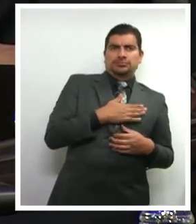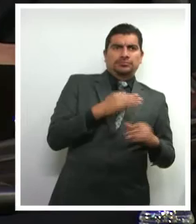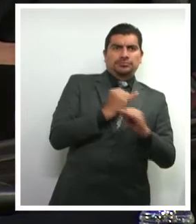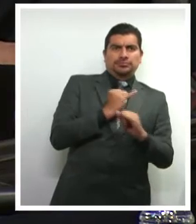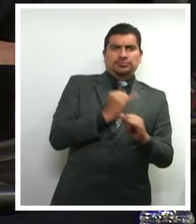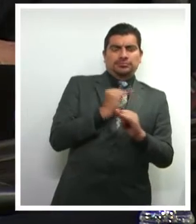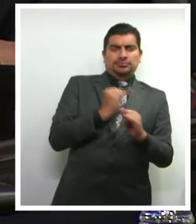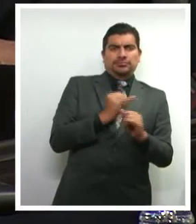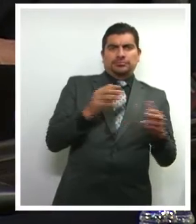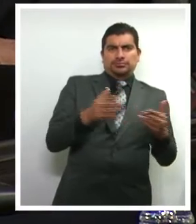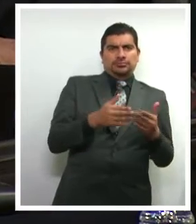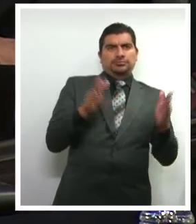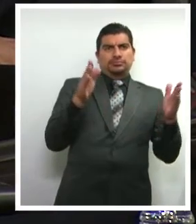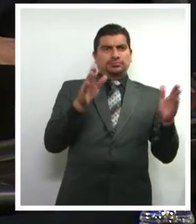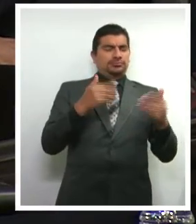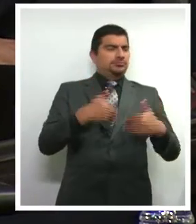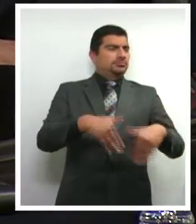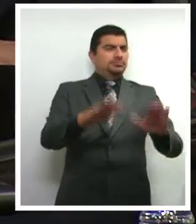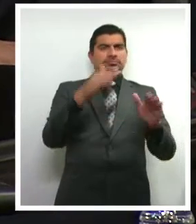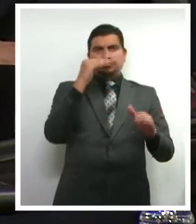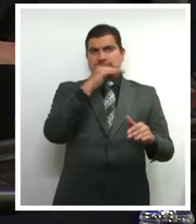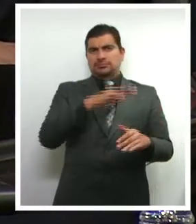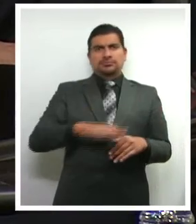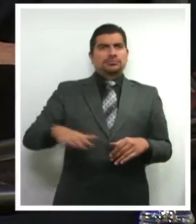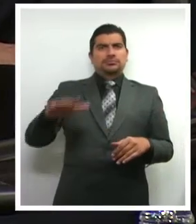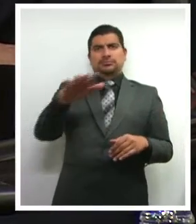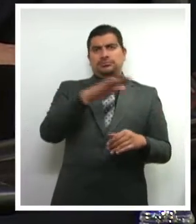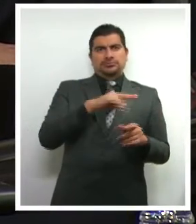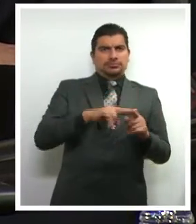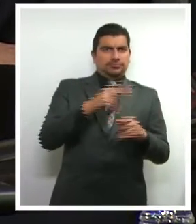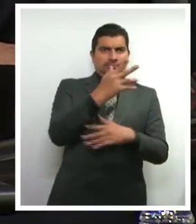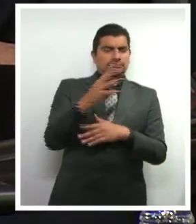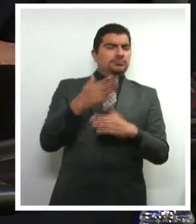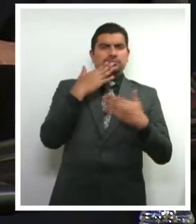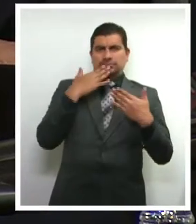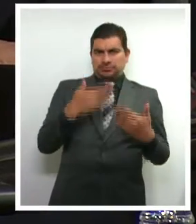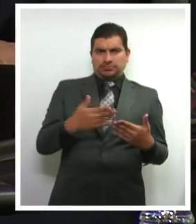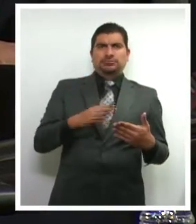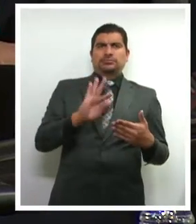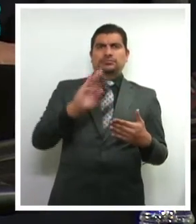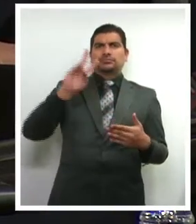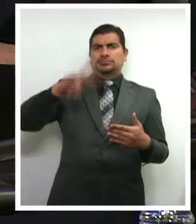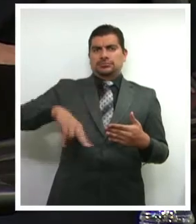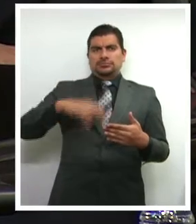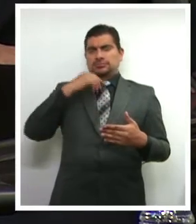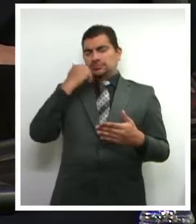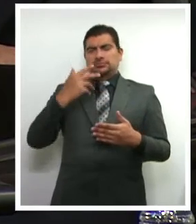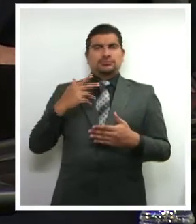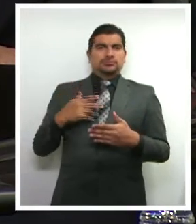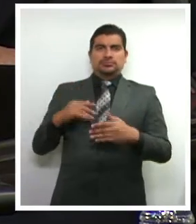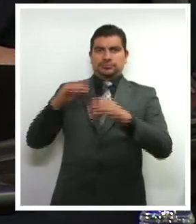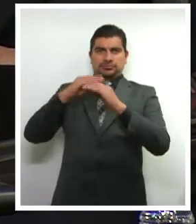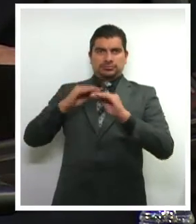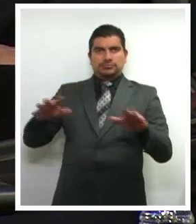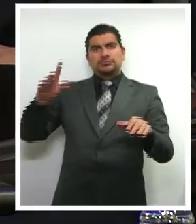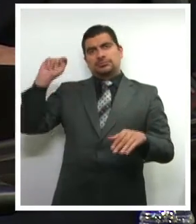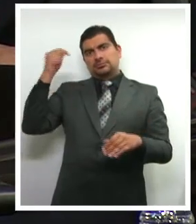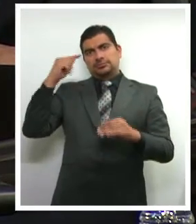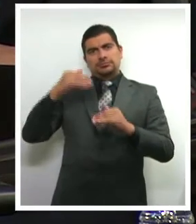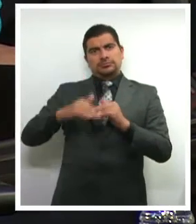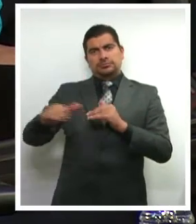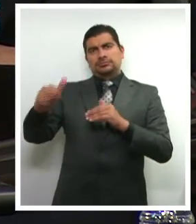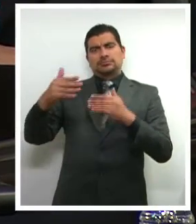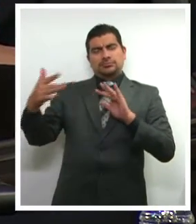Internet abierto y gratuito en todos los parques. Sí queremos que las tecnologías de la información